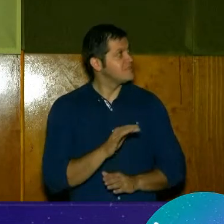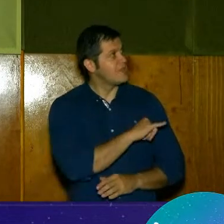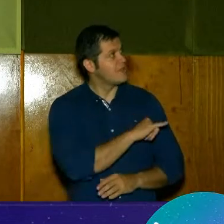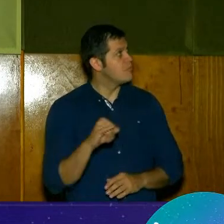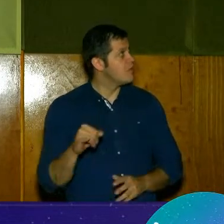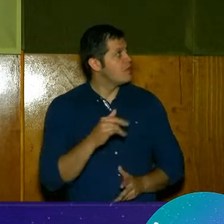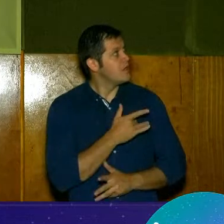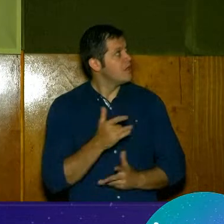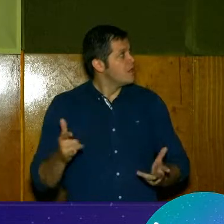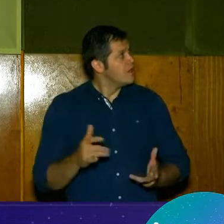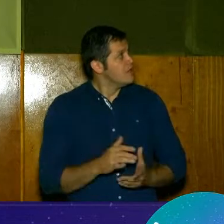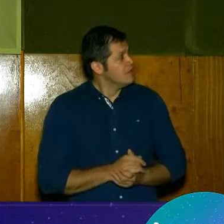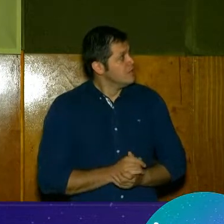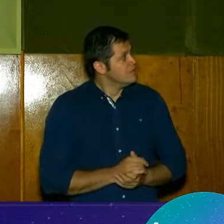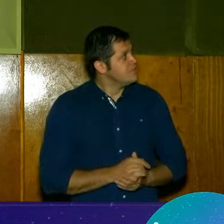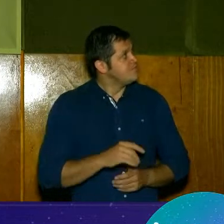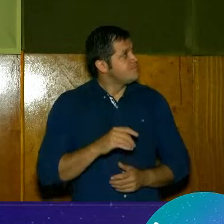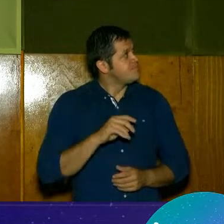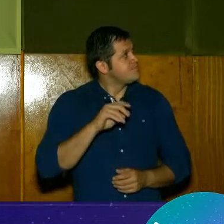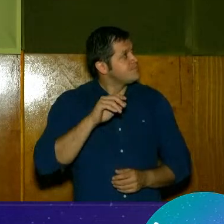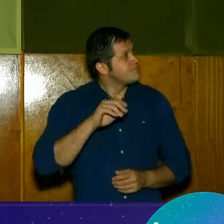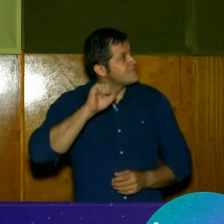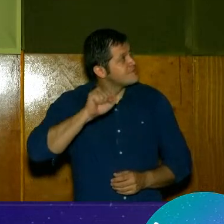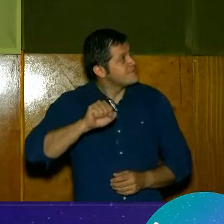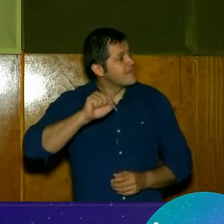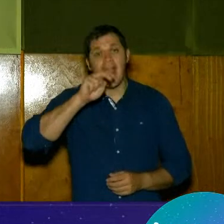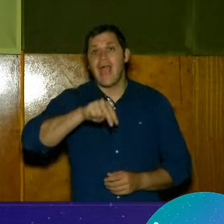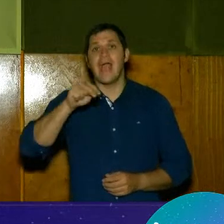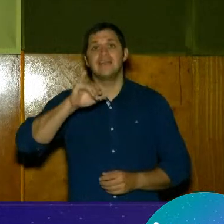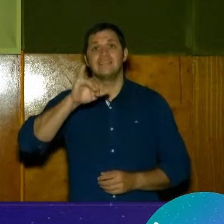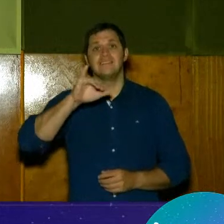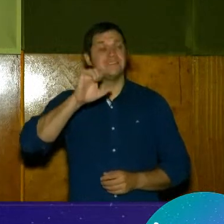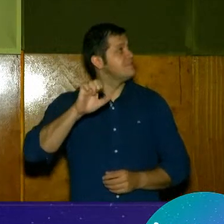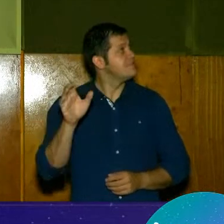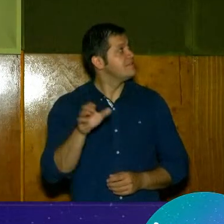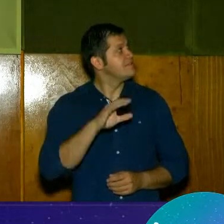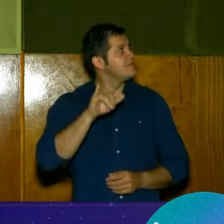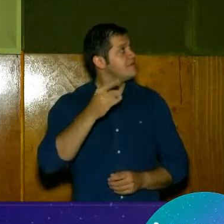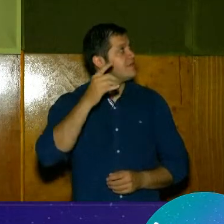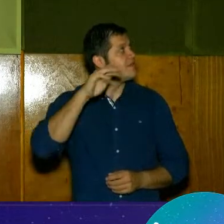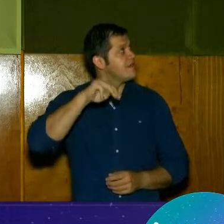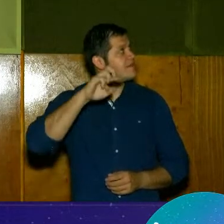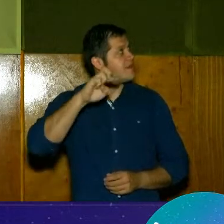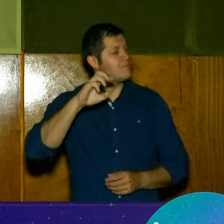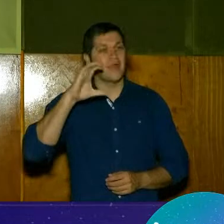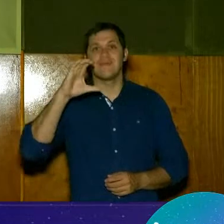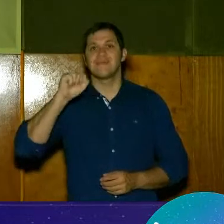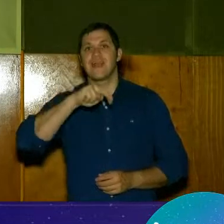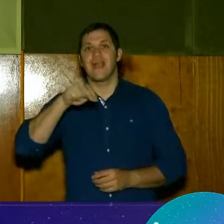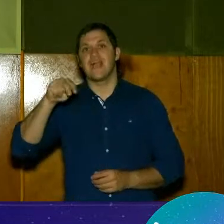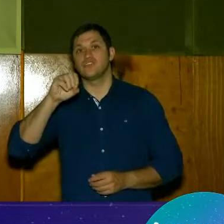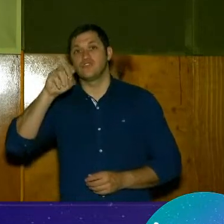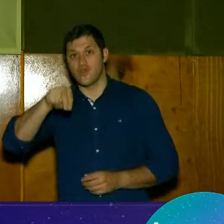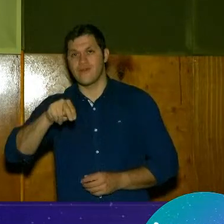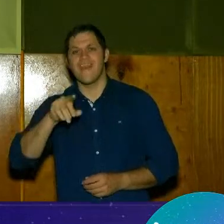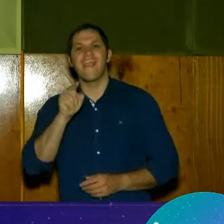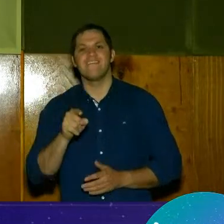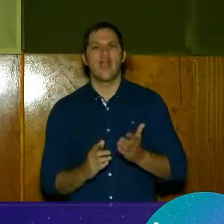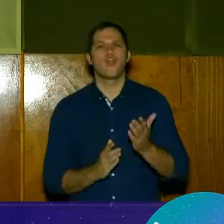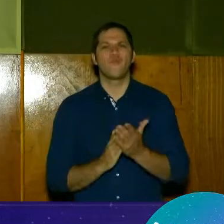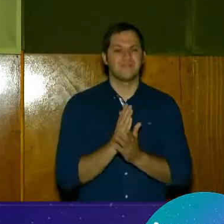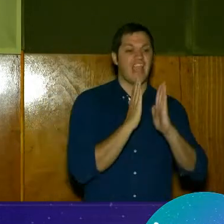ella no lo sabía pero tenía información que le permitía ordenarlas después viene annie jump